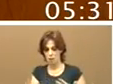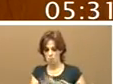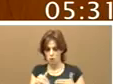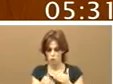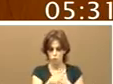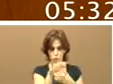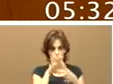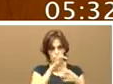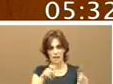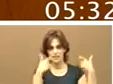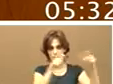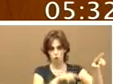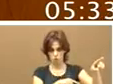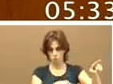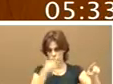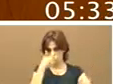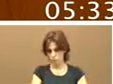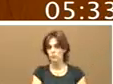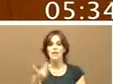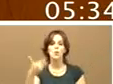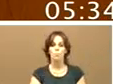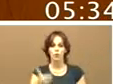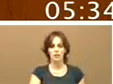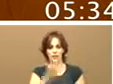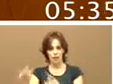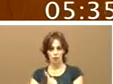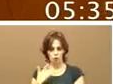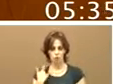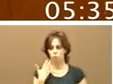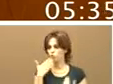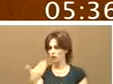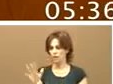sector sin duda importantísimo en nuestra región muchísimas gracias gracias